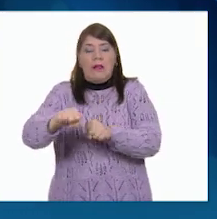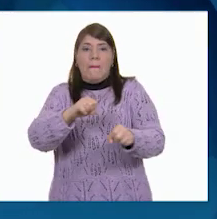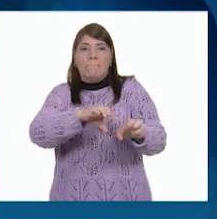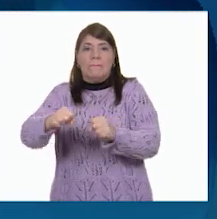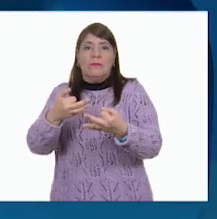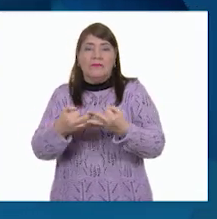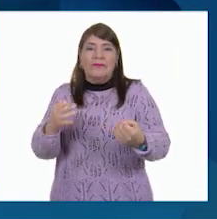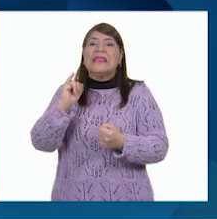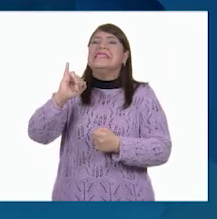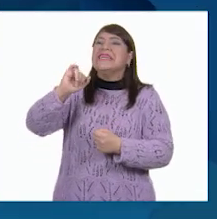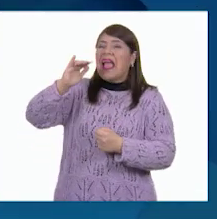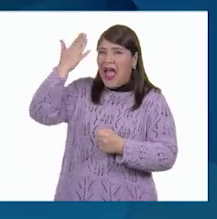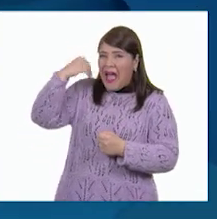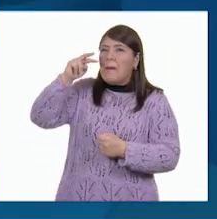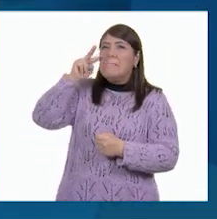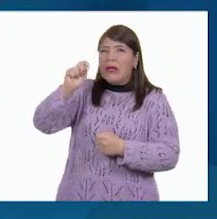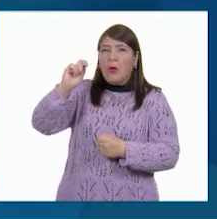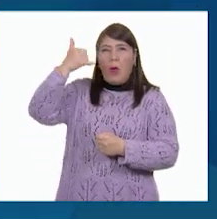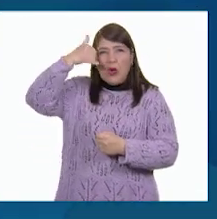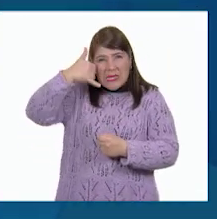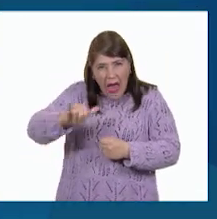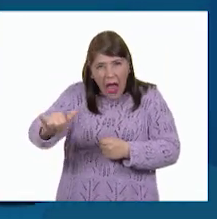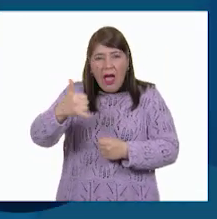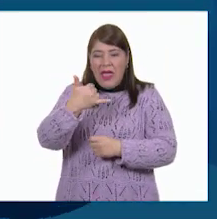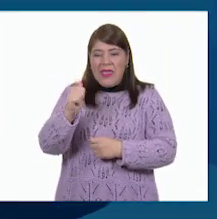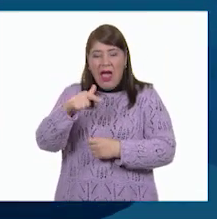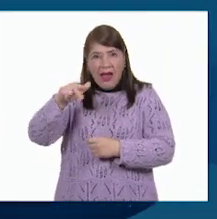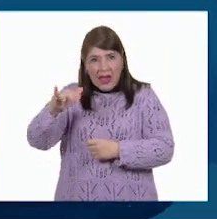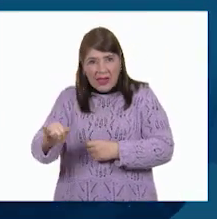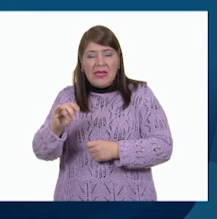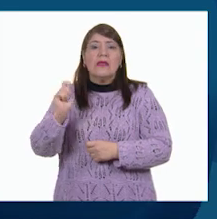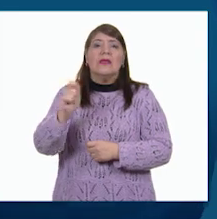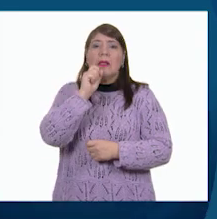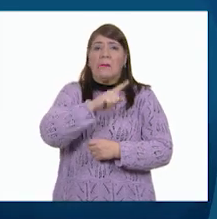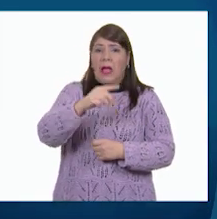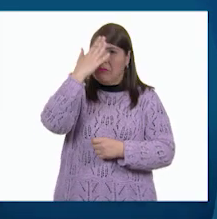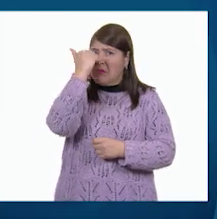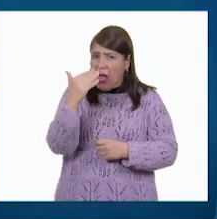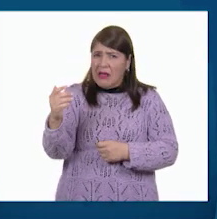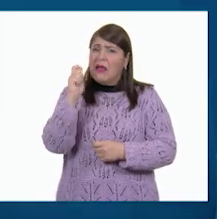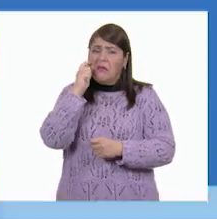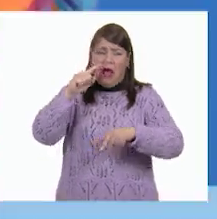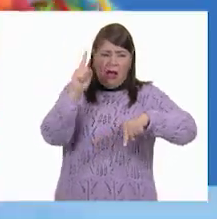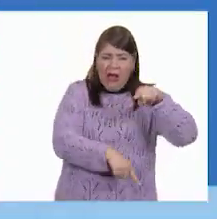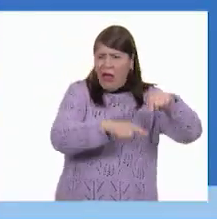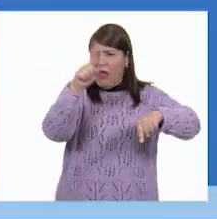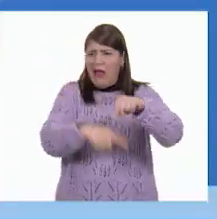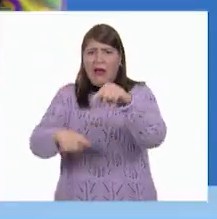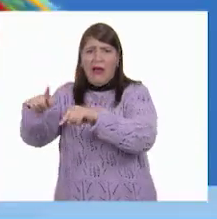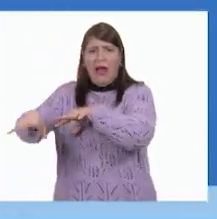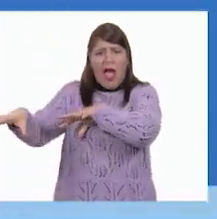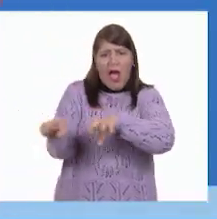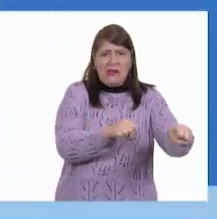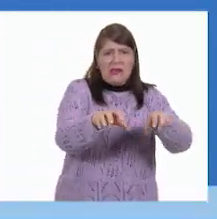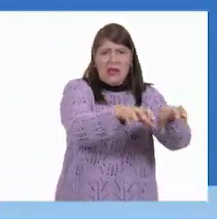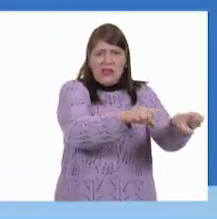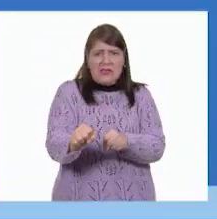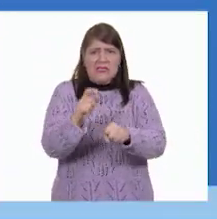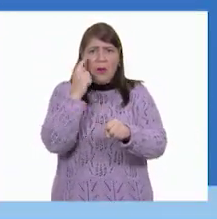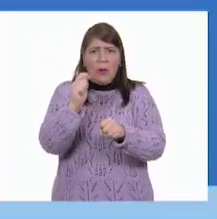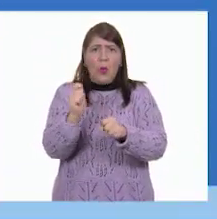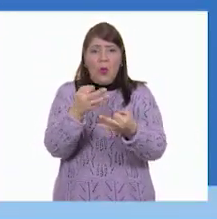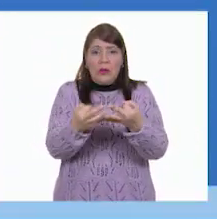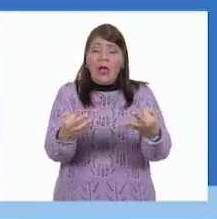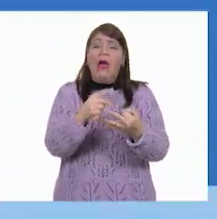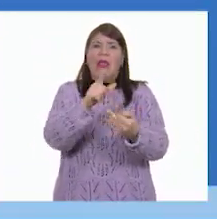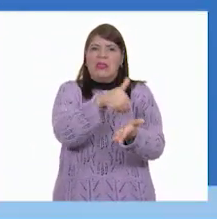los yaquis y los mayas, que sufrían el despojo de sus tierras y los obligaban a irse